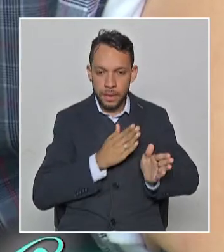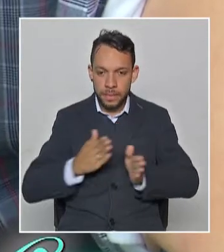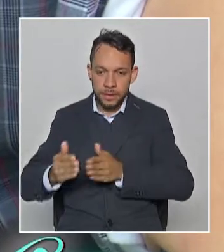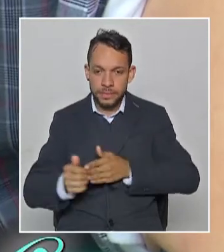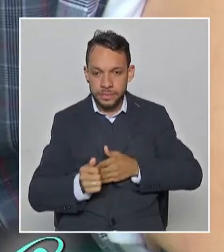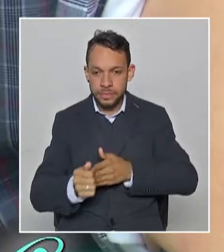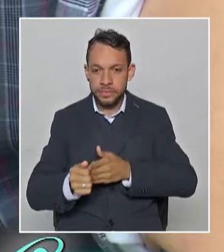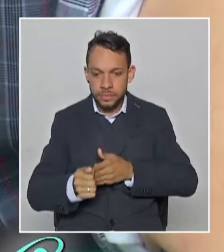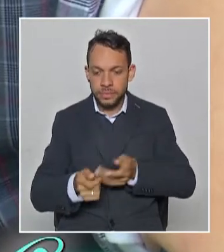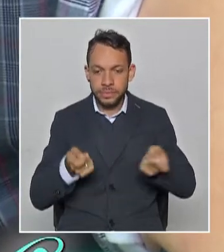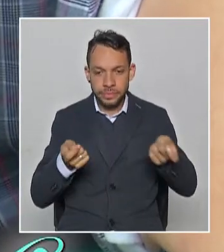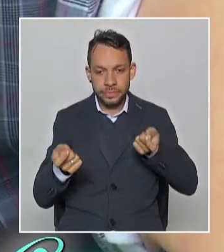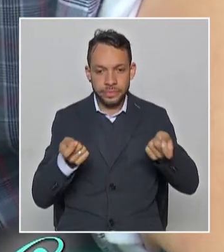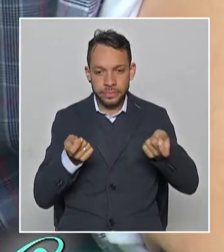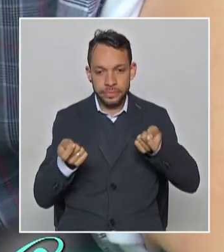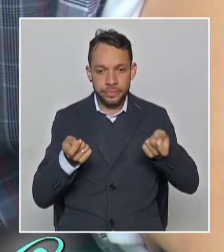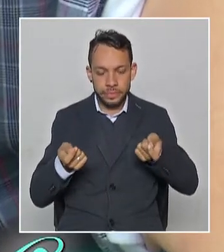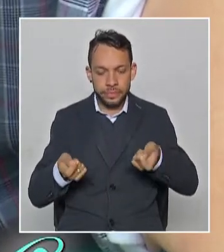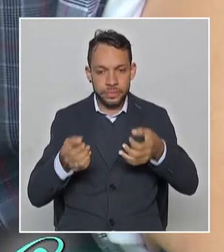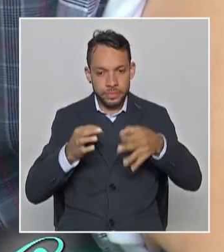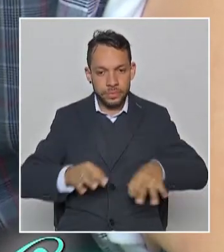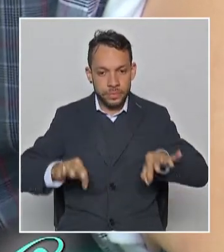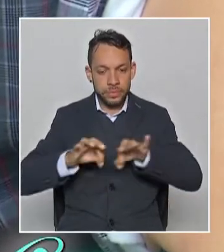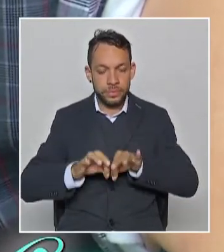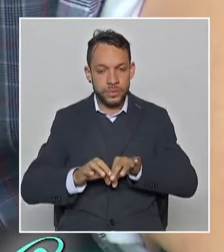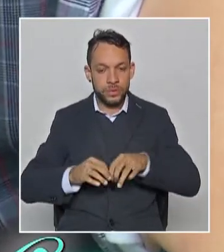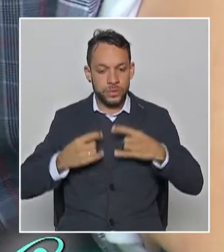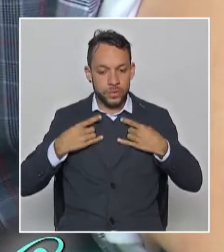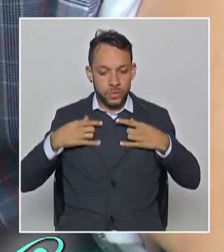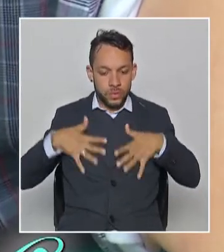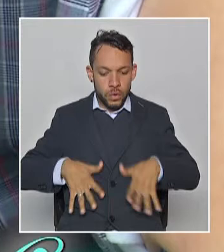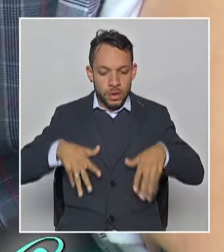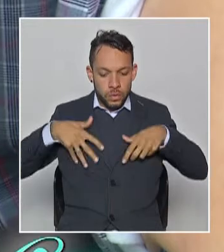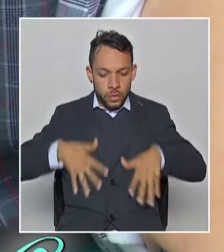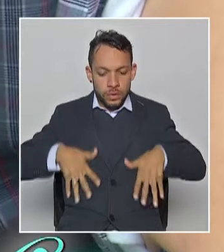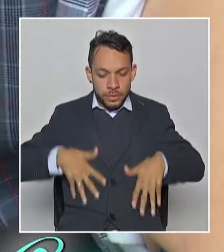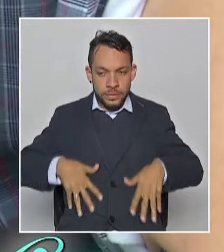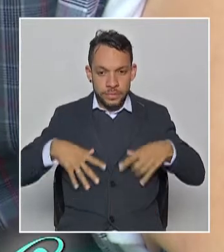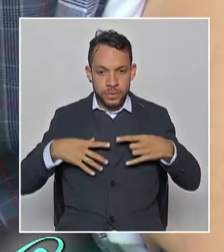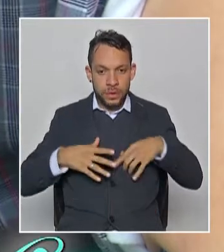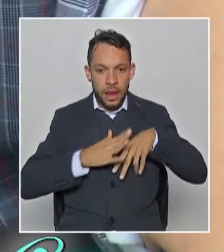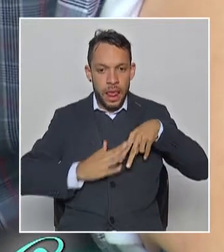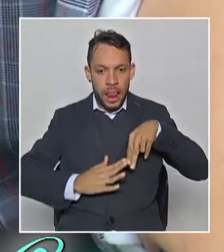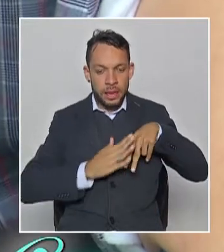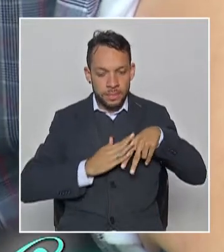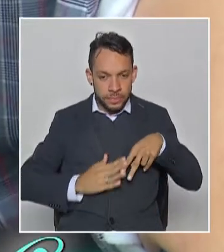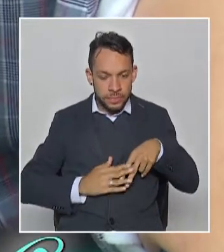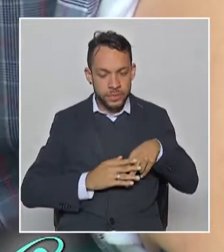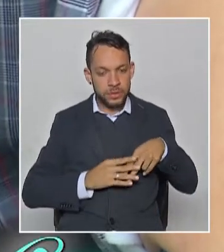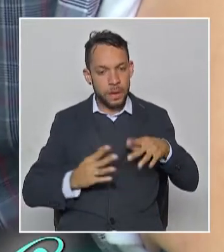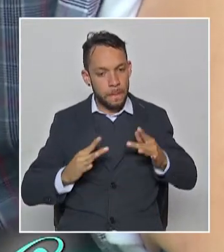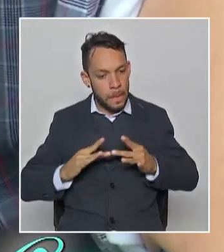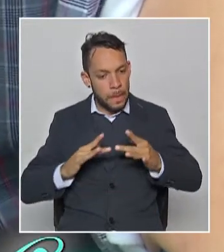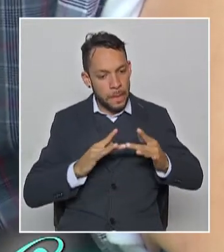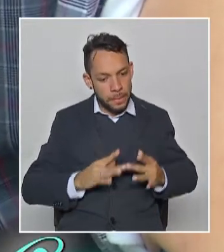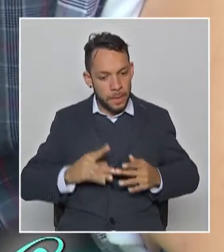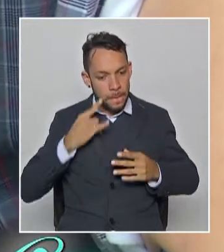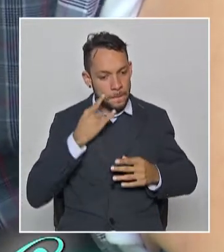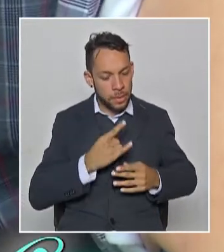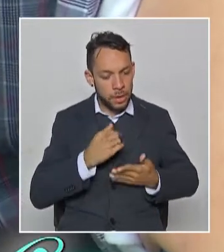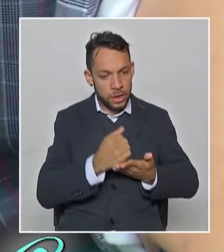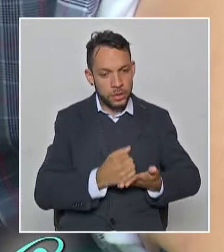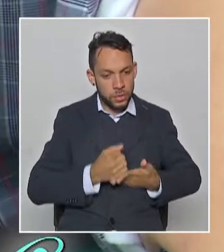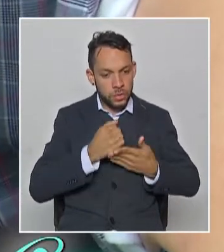Las glándulas suprarrenales, doctor mejor que yo lo sabe, ejercen un poder a nivel de corticoides muy interesante en nuestro